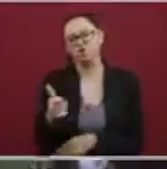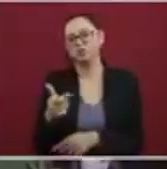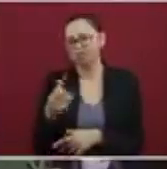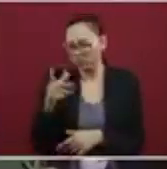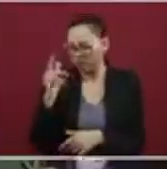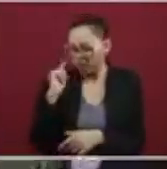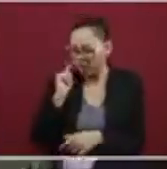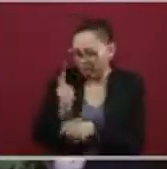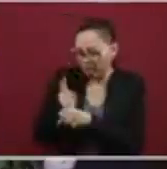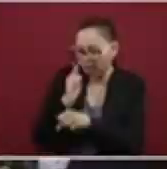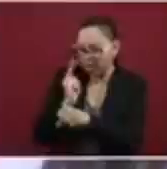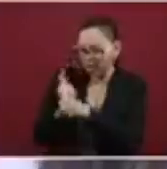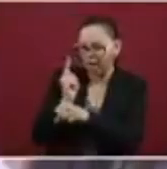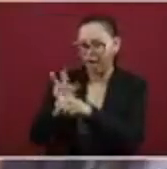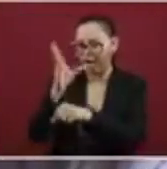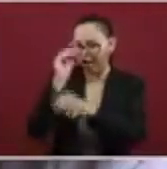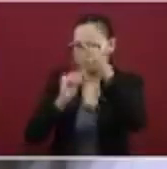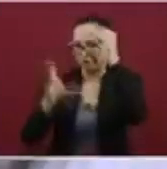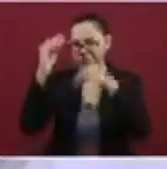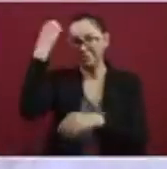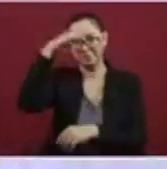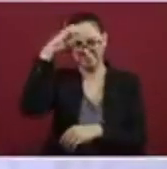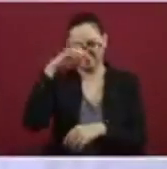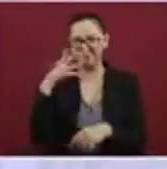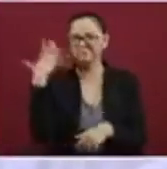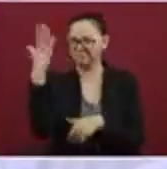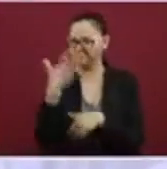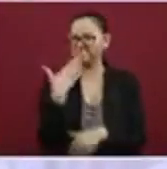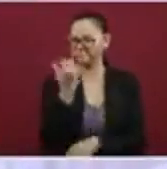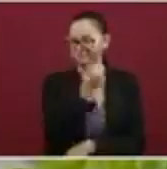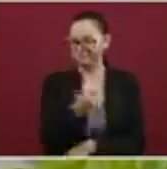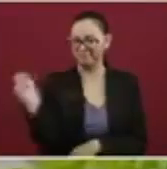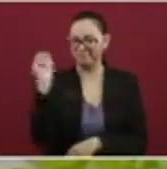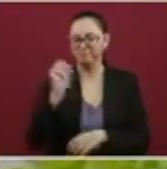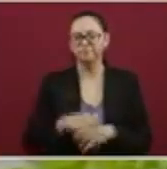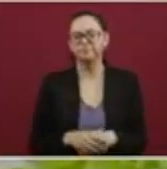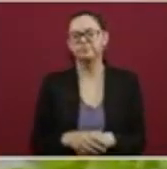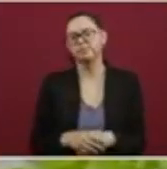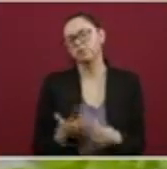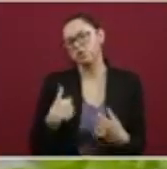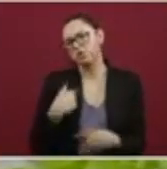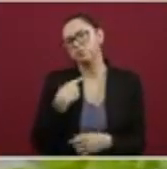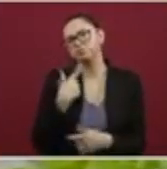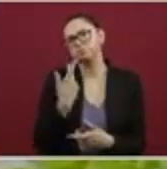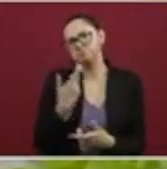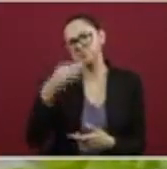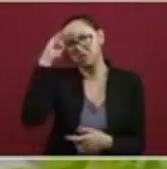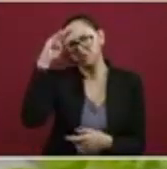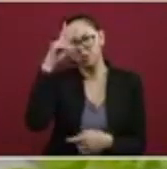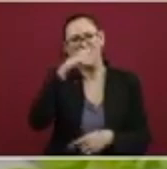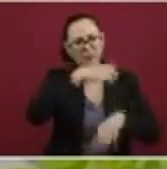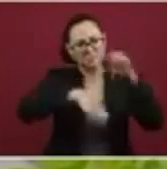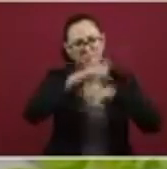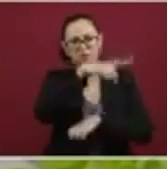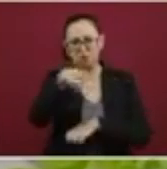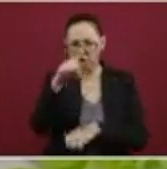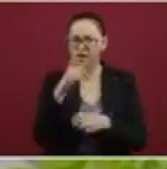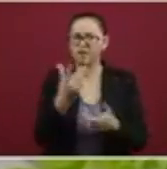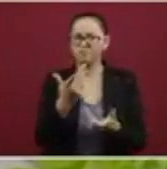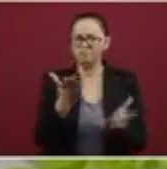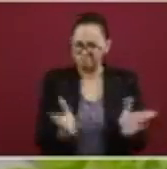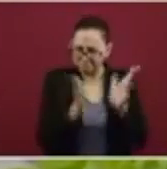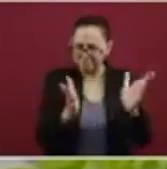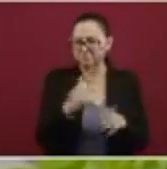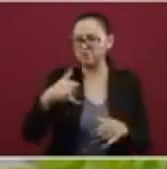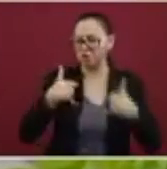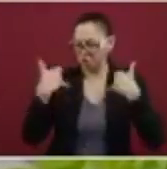la práctica hacia el maestro. A los empresarios primero que se animen a emplear jóvenes. Ellos tienen la experiencia, pero nosotros tenemos